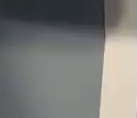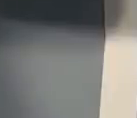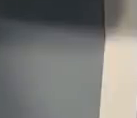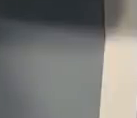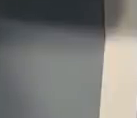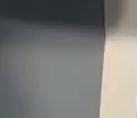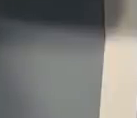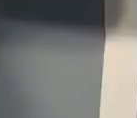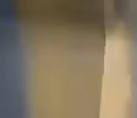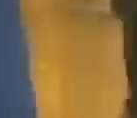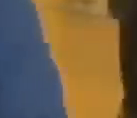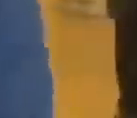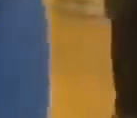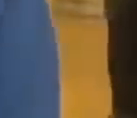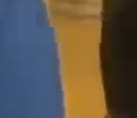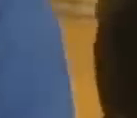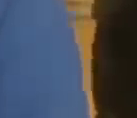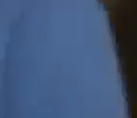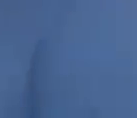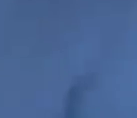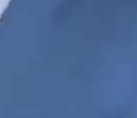tardes.